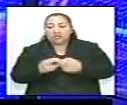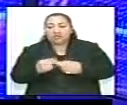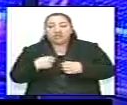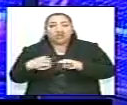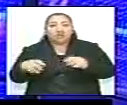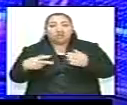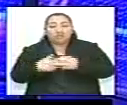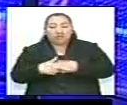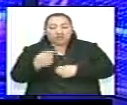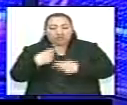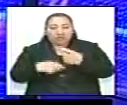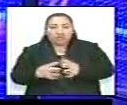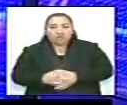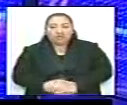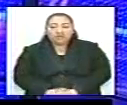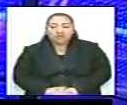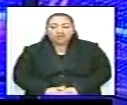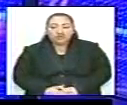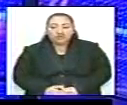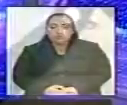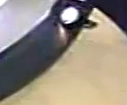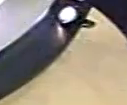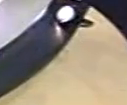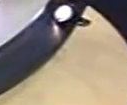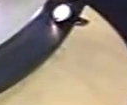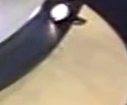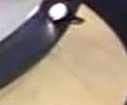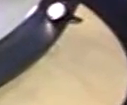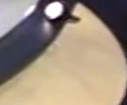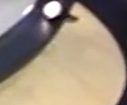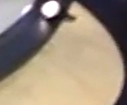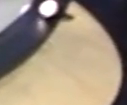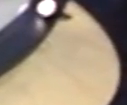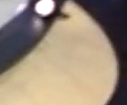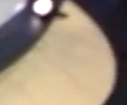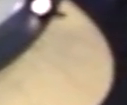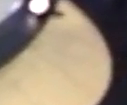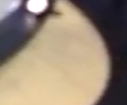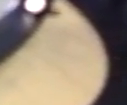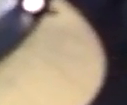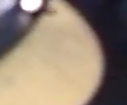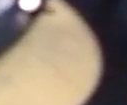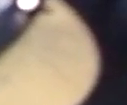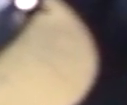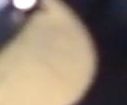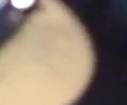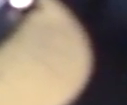Tenemos que hacer una breve pausa, ya volvemos.